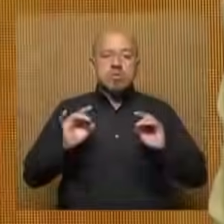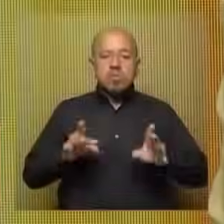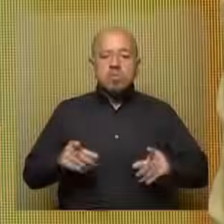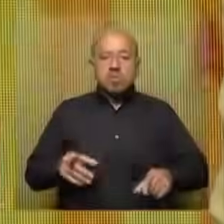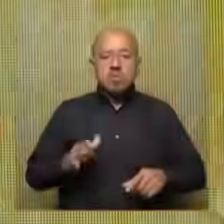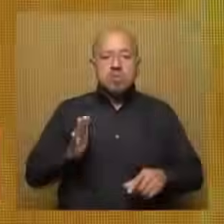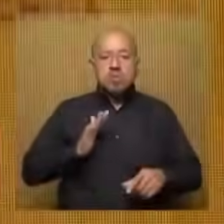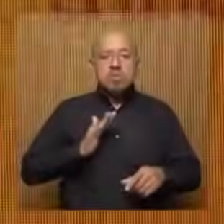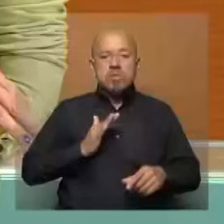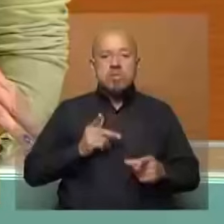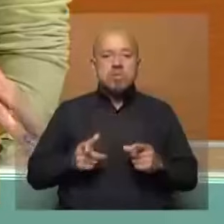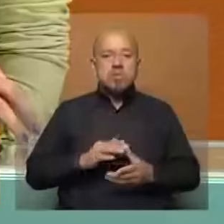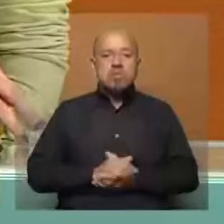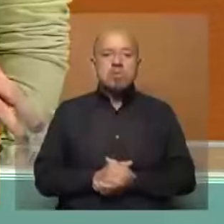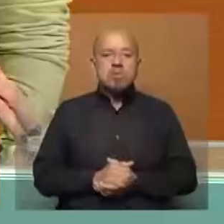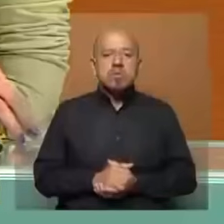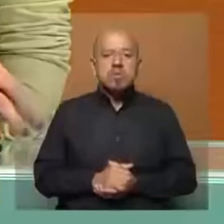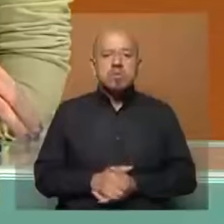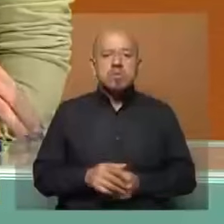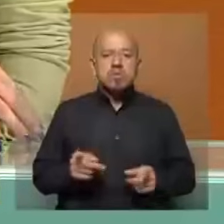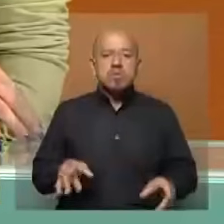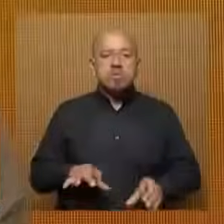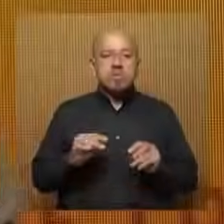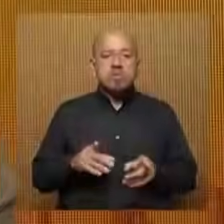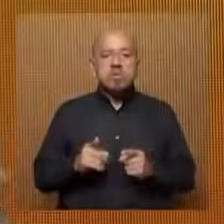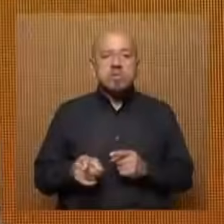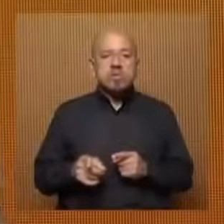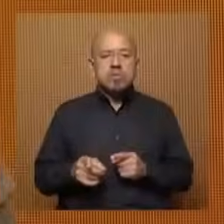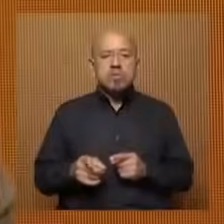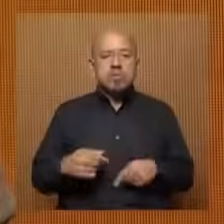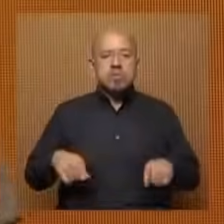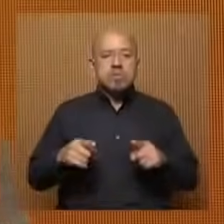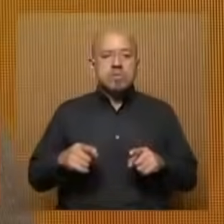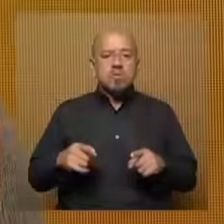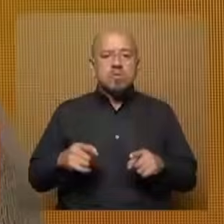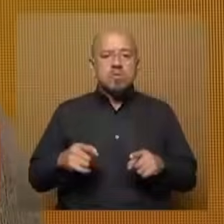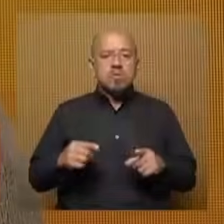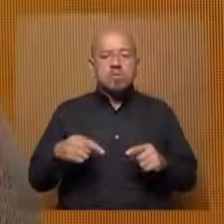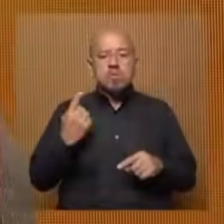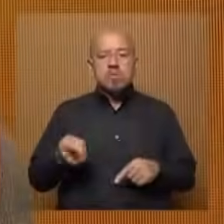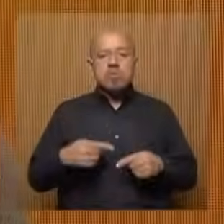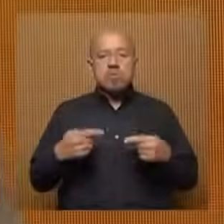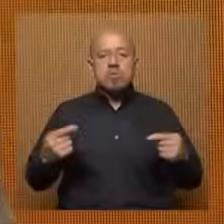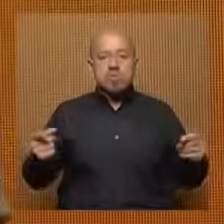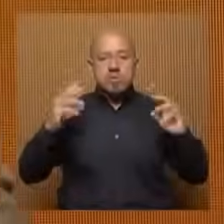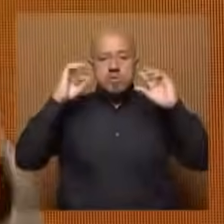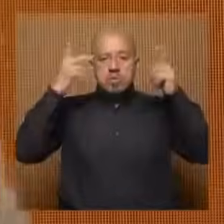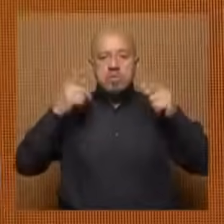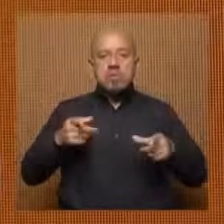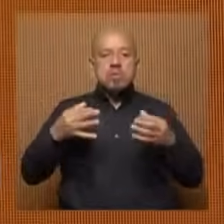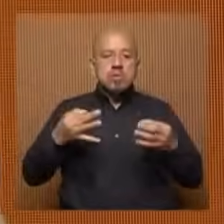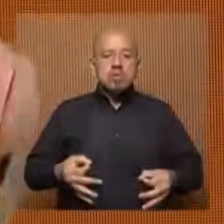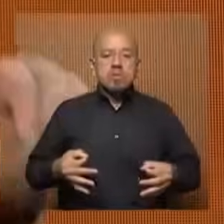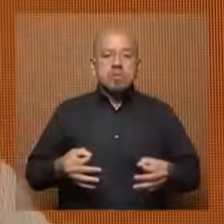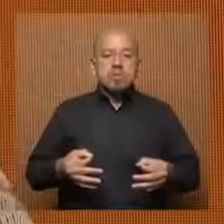pasa a las mujeres pobres. No es solamente la mujer. Las mujeres de clase media y de clase alta pasan otro tipo de violencia. Es cierto, no las